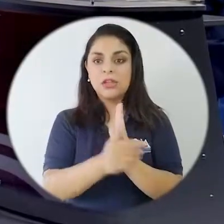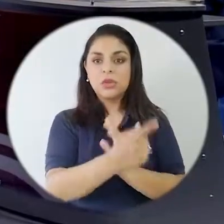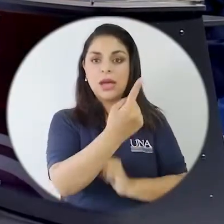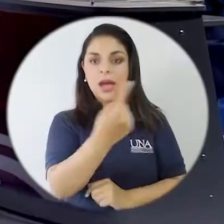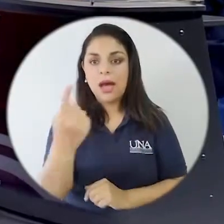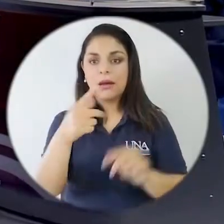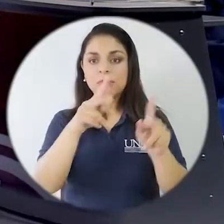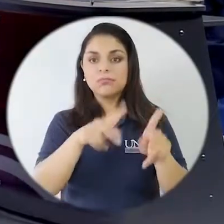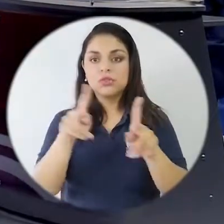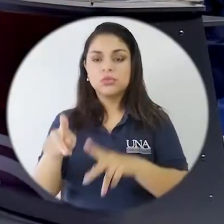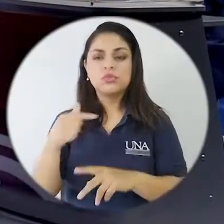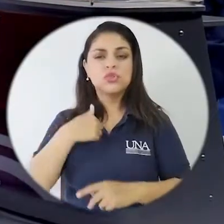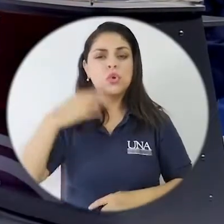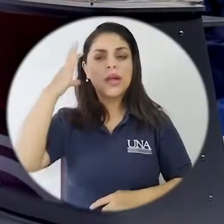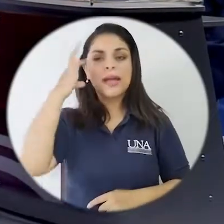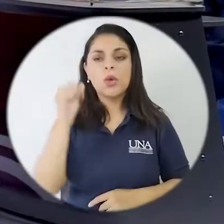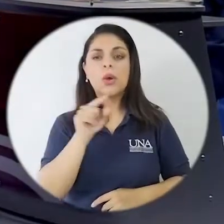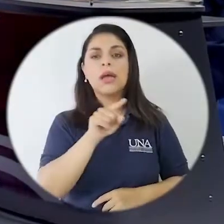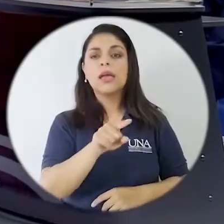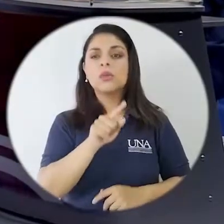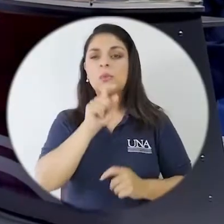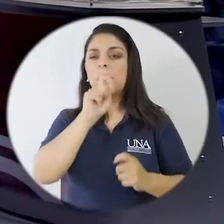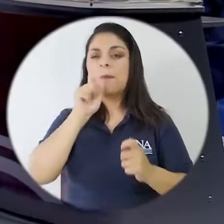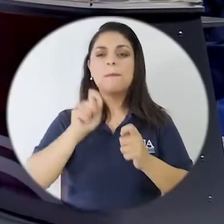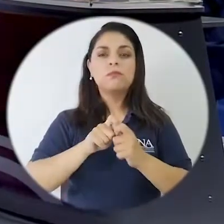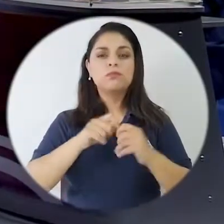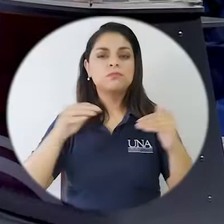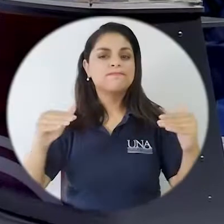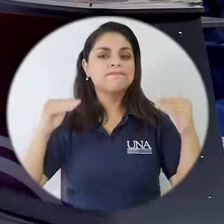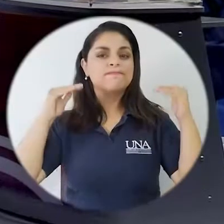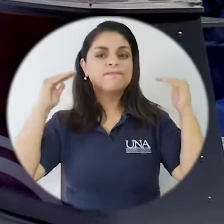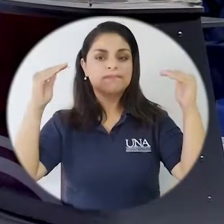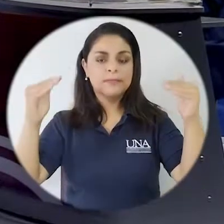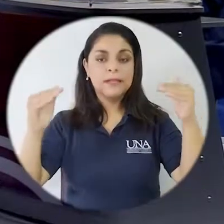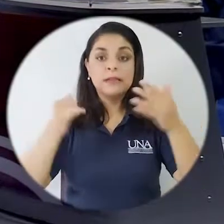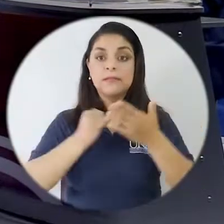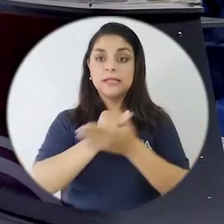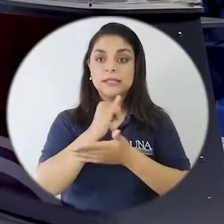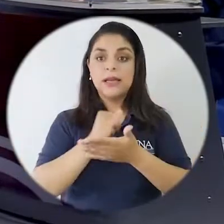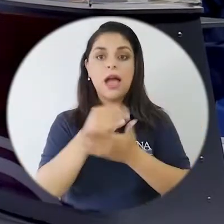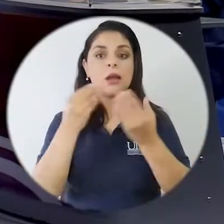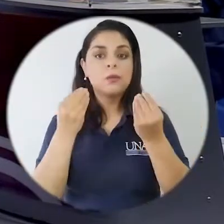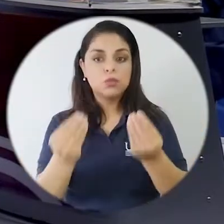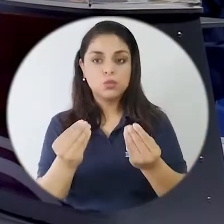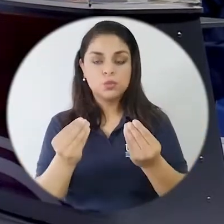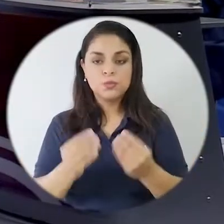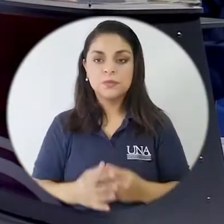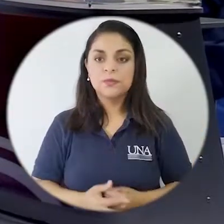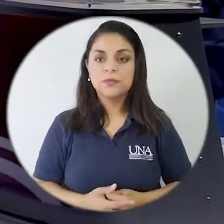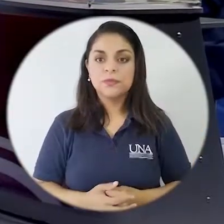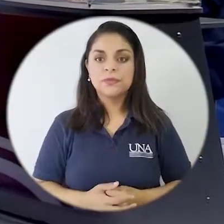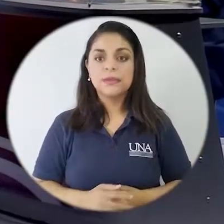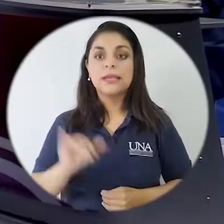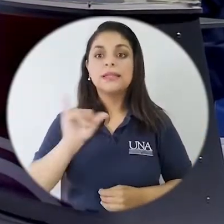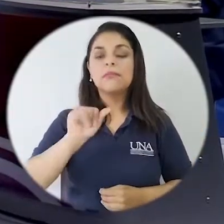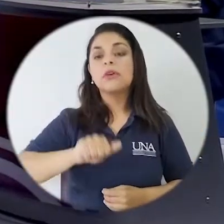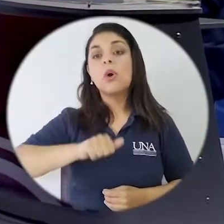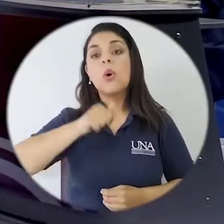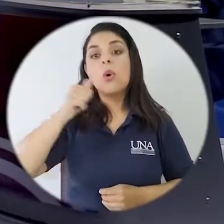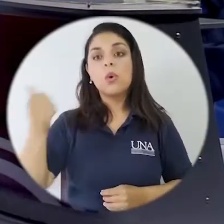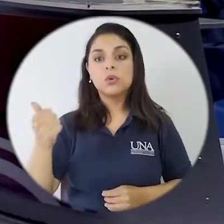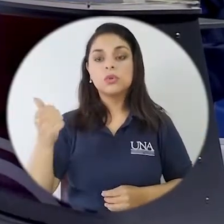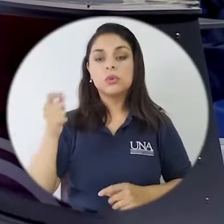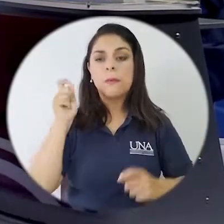cada persona que está ahí. Me parece uno de los puntos más altos y sobre el cual hay que investigar muchísimo. Y me parece que otro